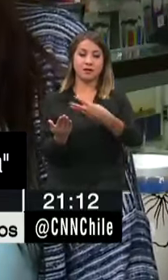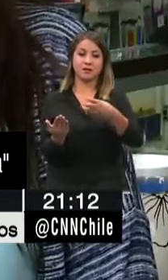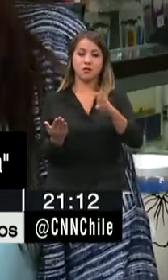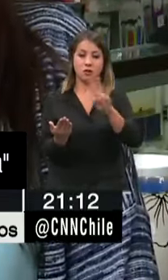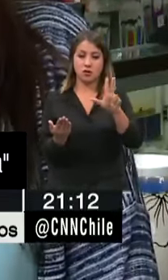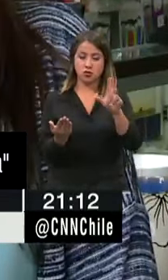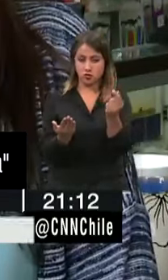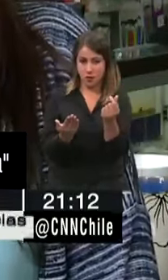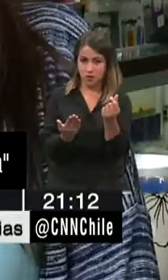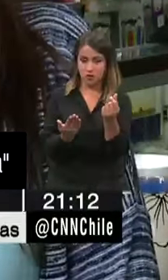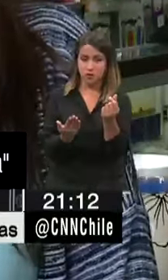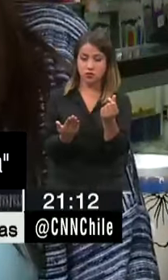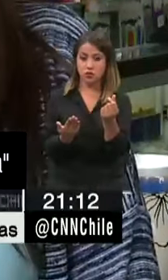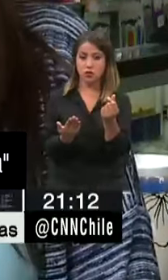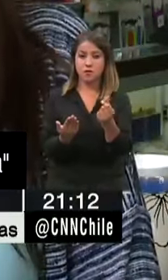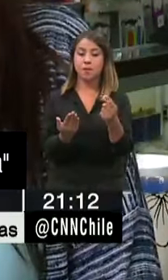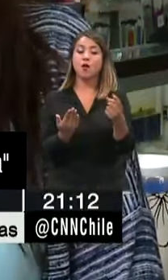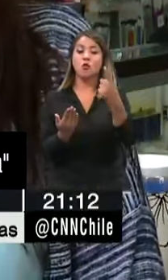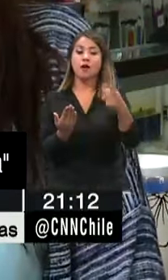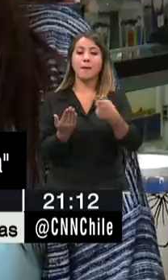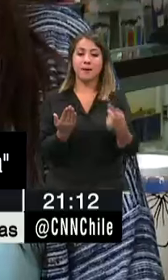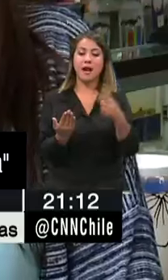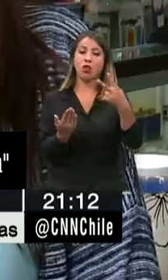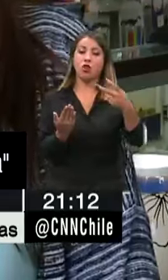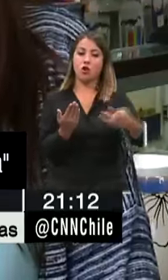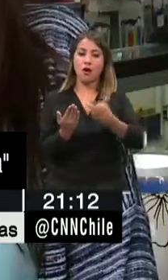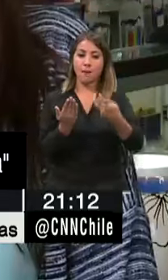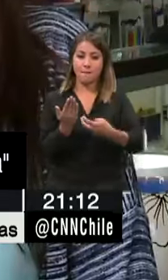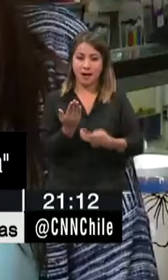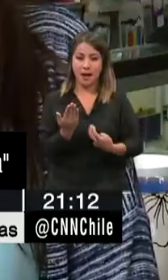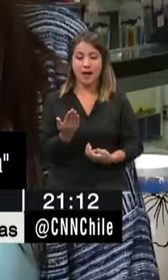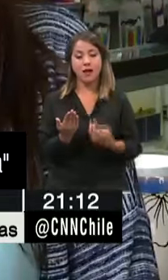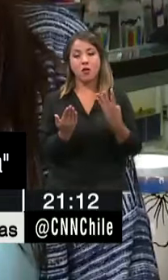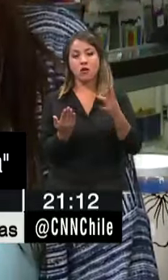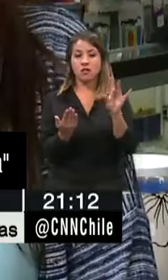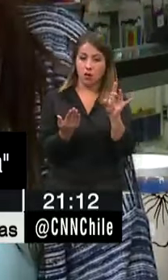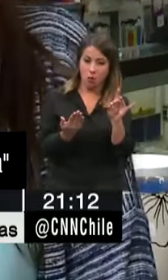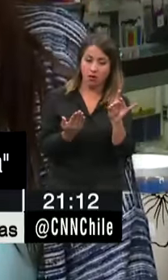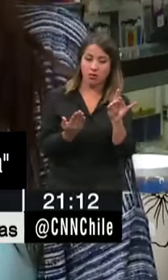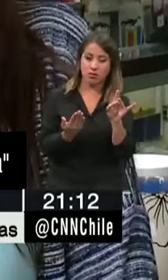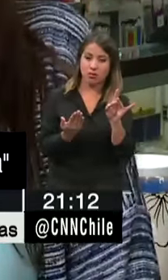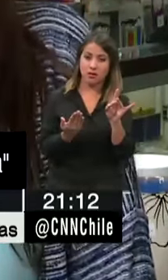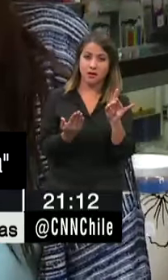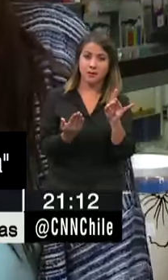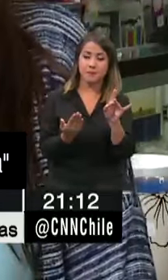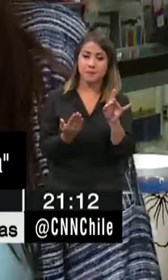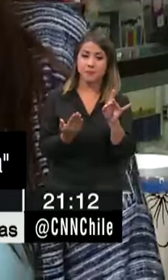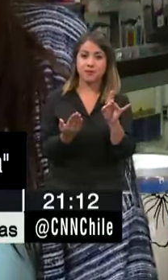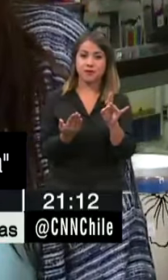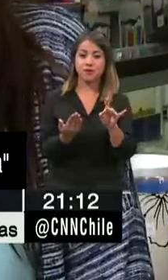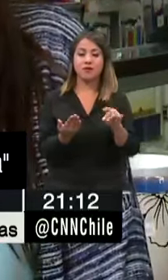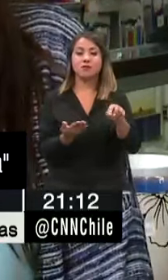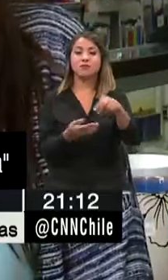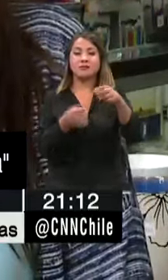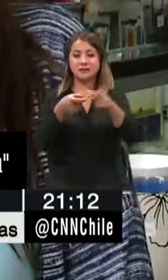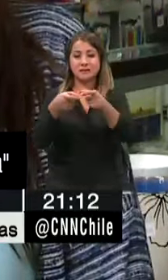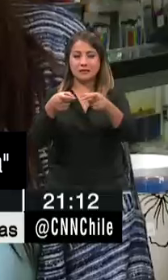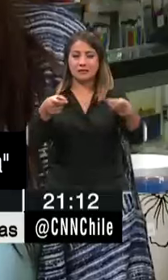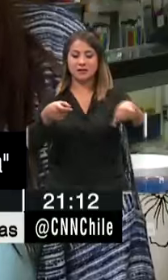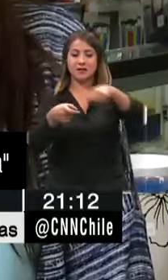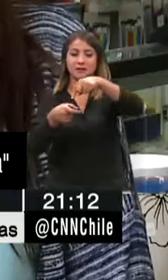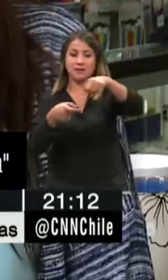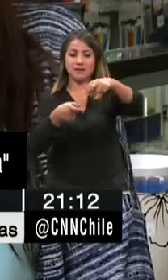pesos. Un espiral de dos espirales de 450 y témpera, mucha variedad